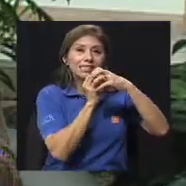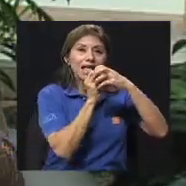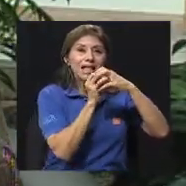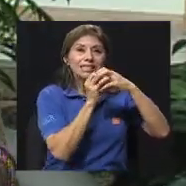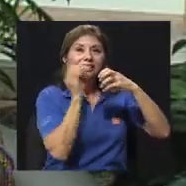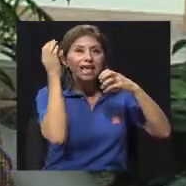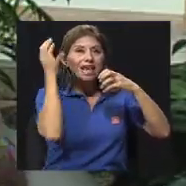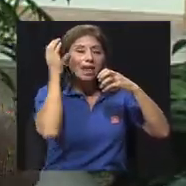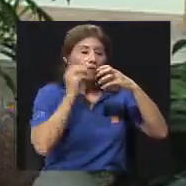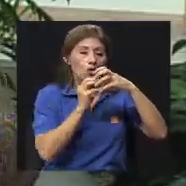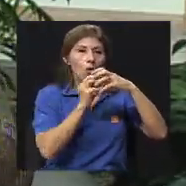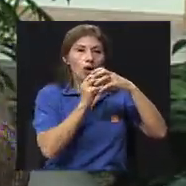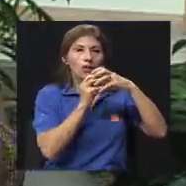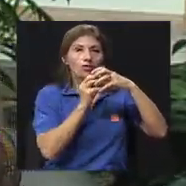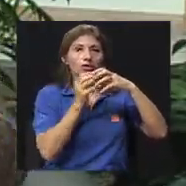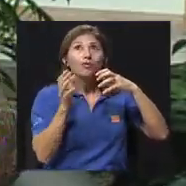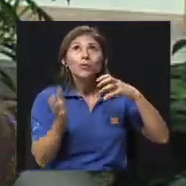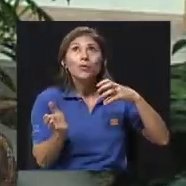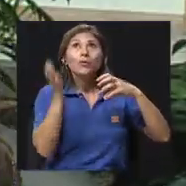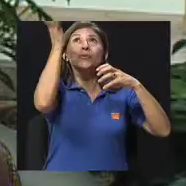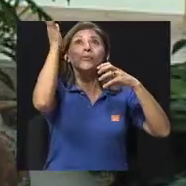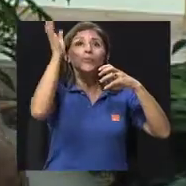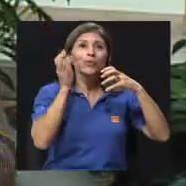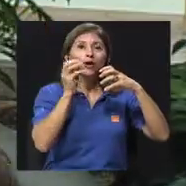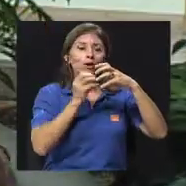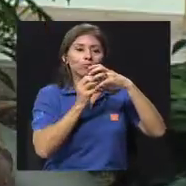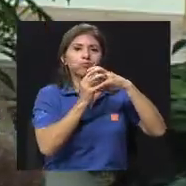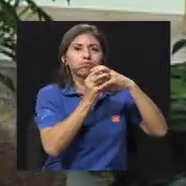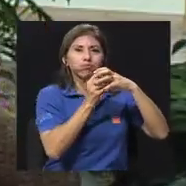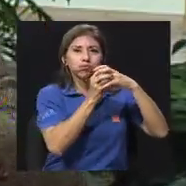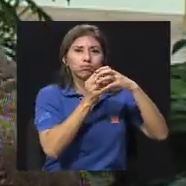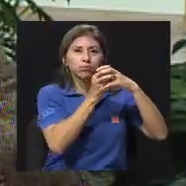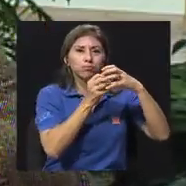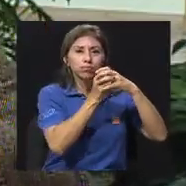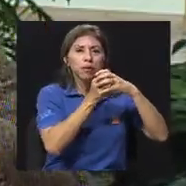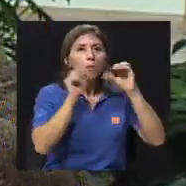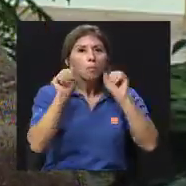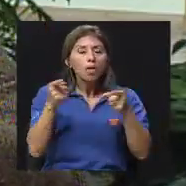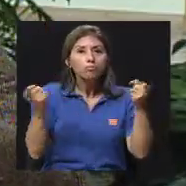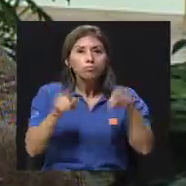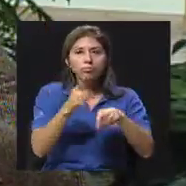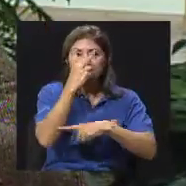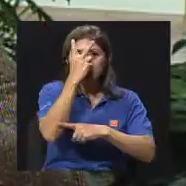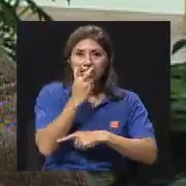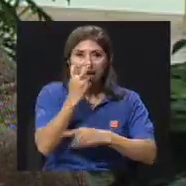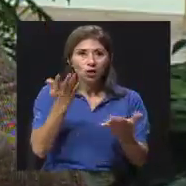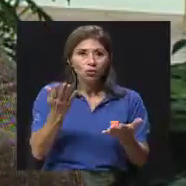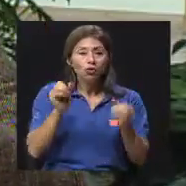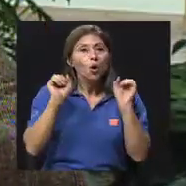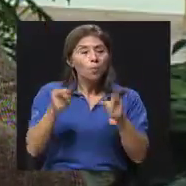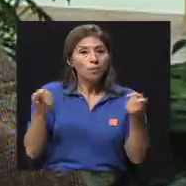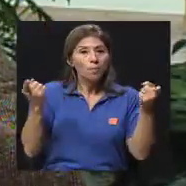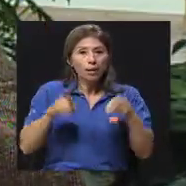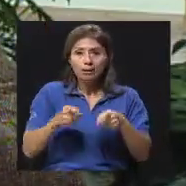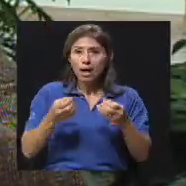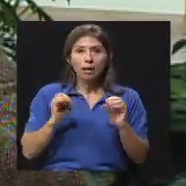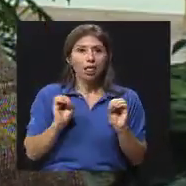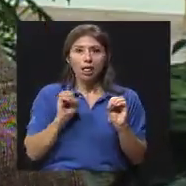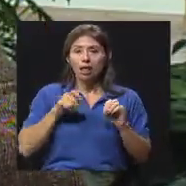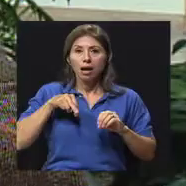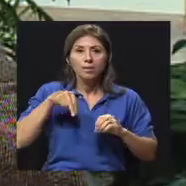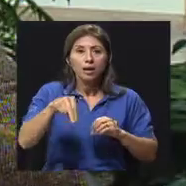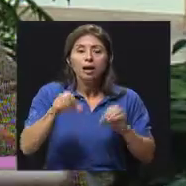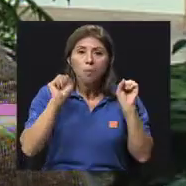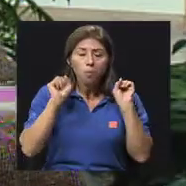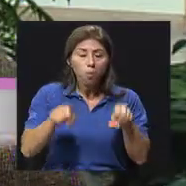y lo tiran para arriba y toda la corteza, entonces cuando viene golpeando. Entonces, pueden dejarlos ciegos, pueden dejarlos parapléjicos, pueden dejarlos